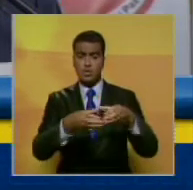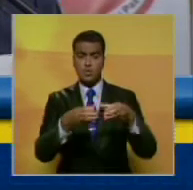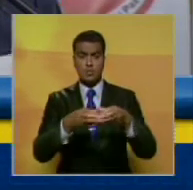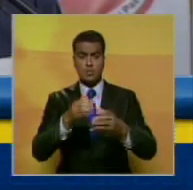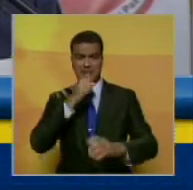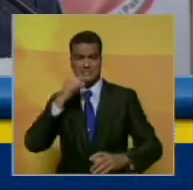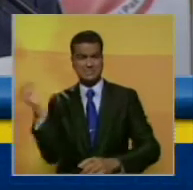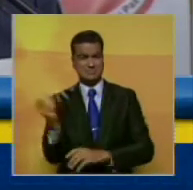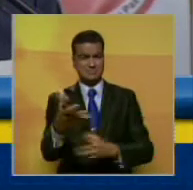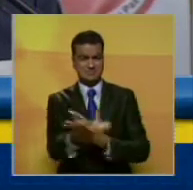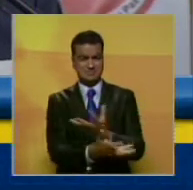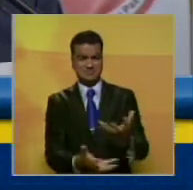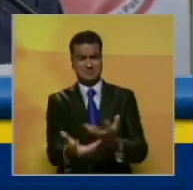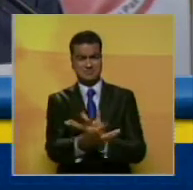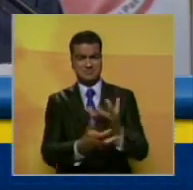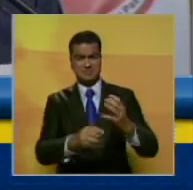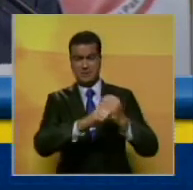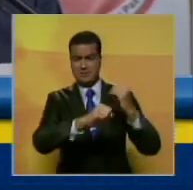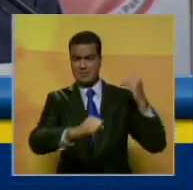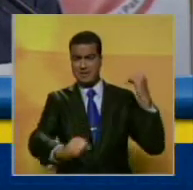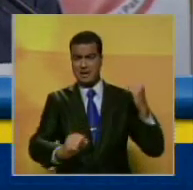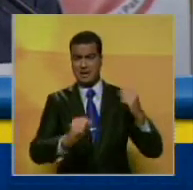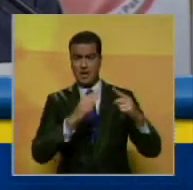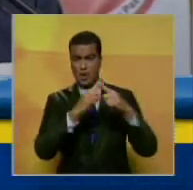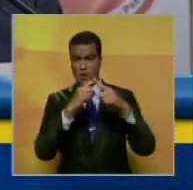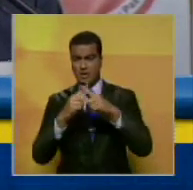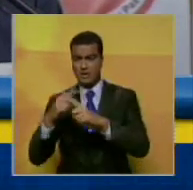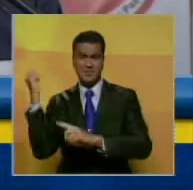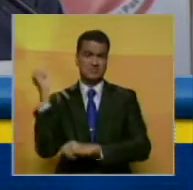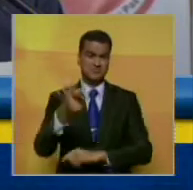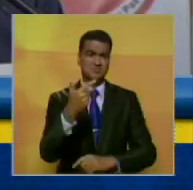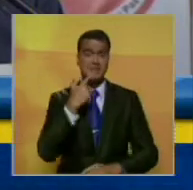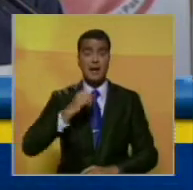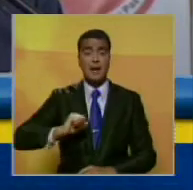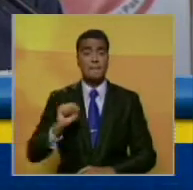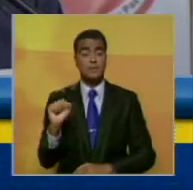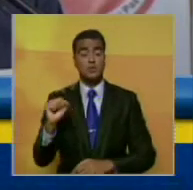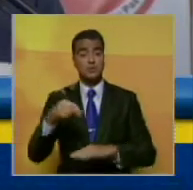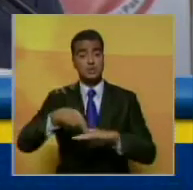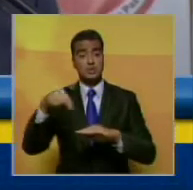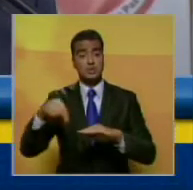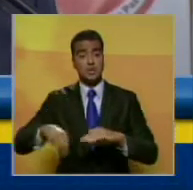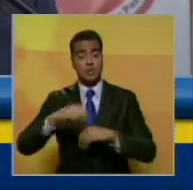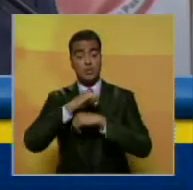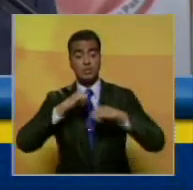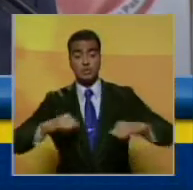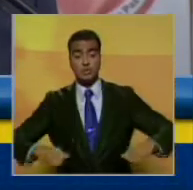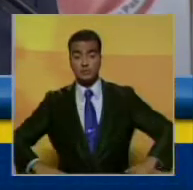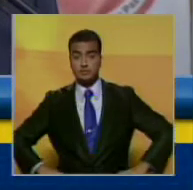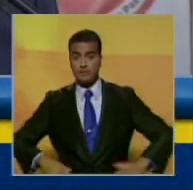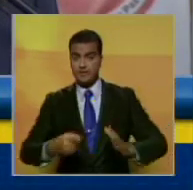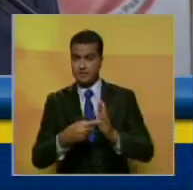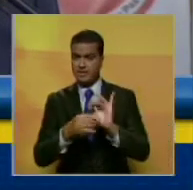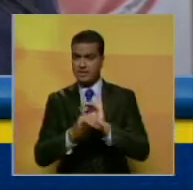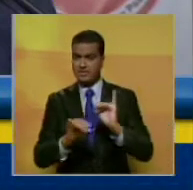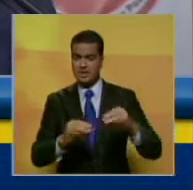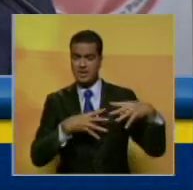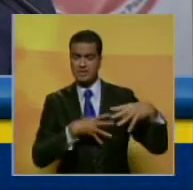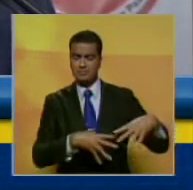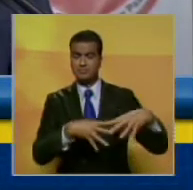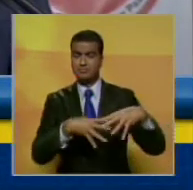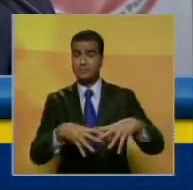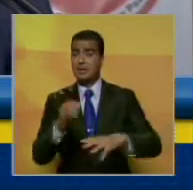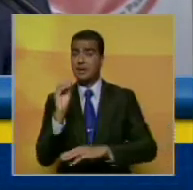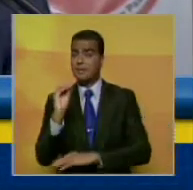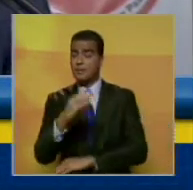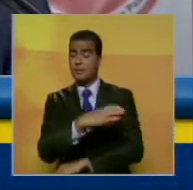bombas molotov y trozos de mangueras con clavos a efectivos de la Policía Nacional Bolivariana y la Guardia Nacional al finalizar una concentración